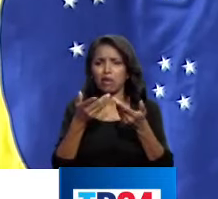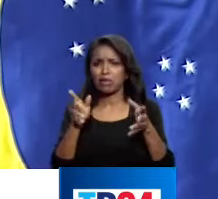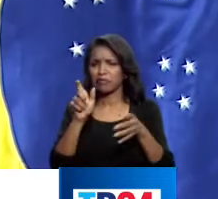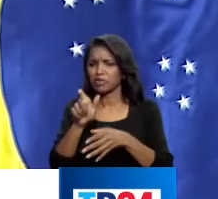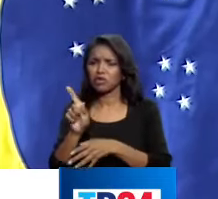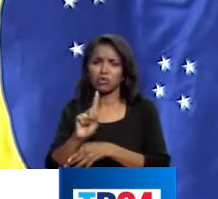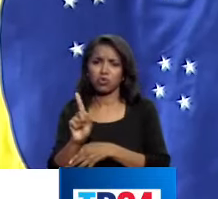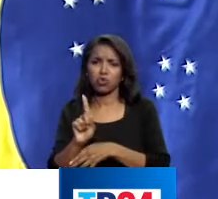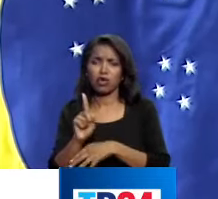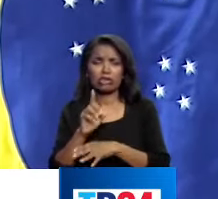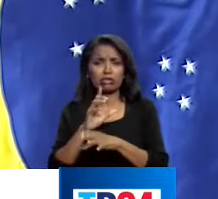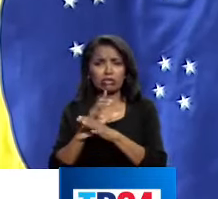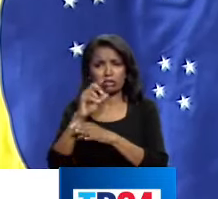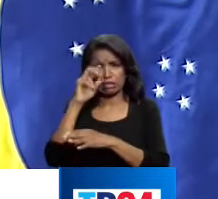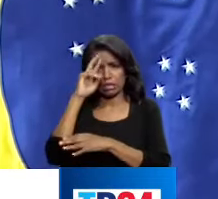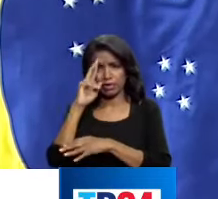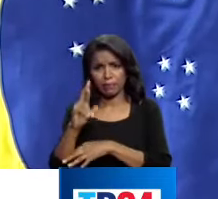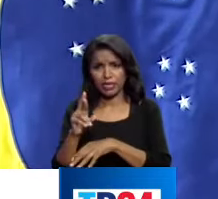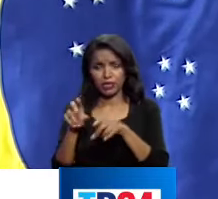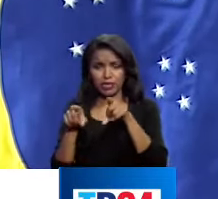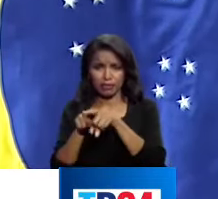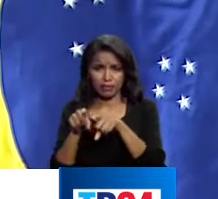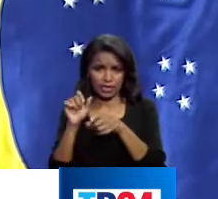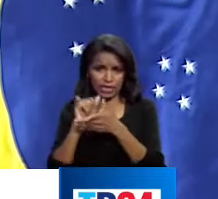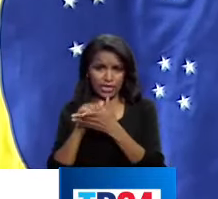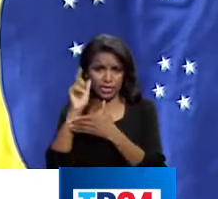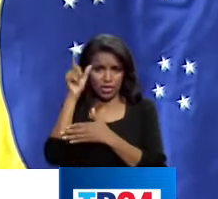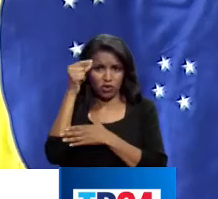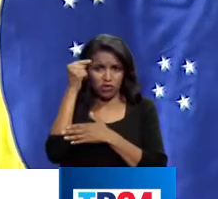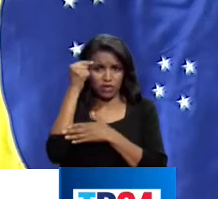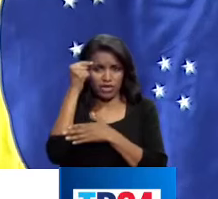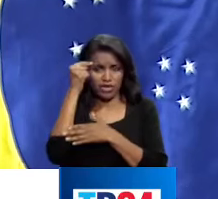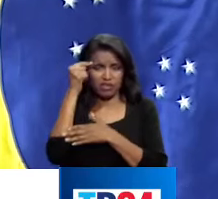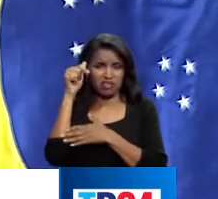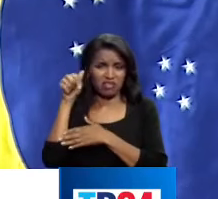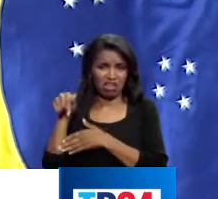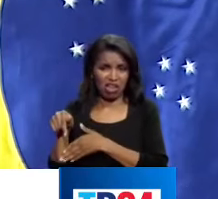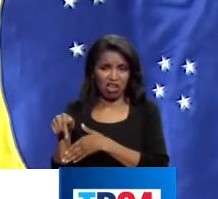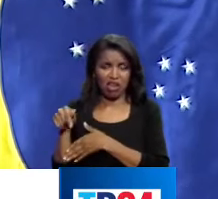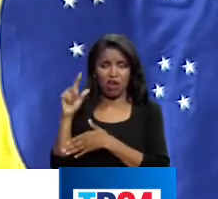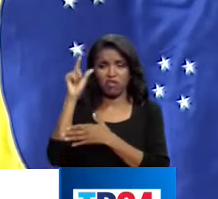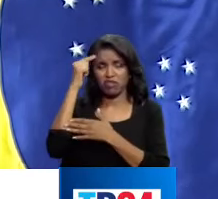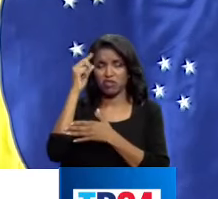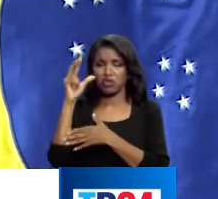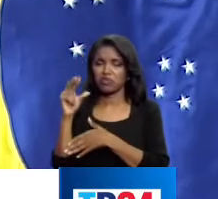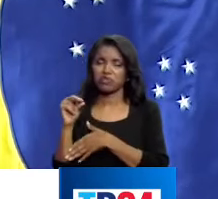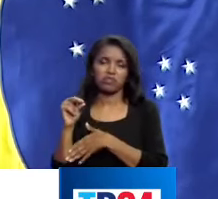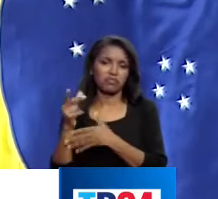presidente de la República. Y eso en este gobierno se ha perdido. La crisis